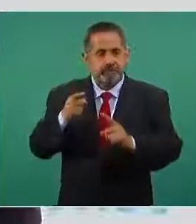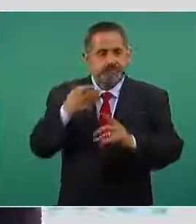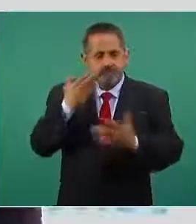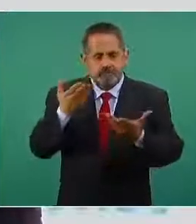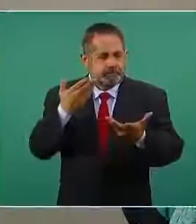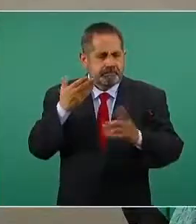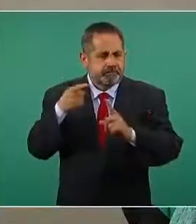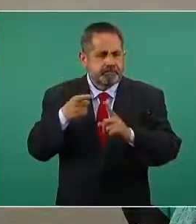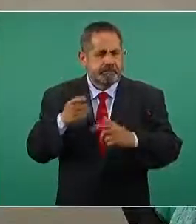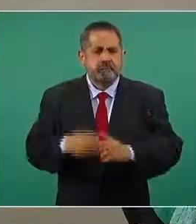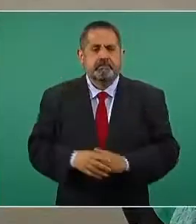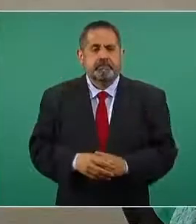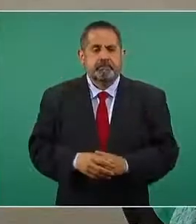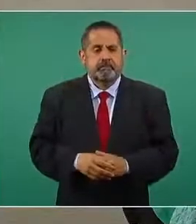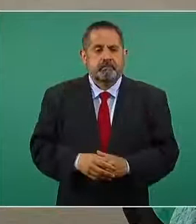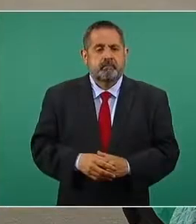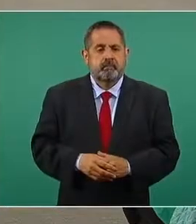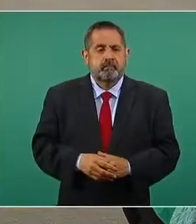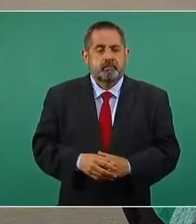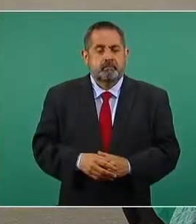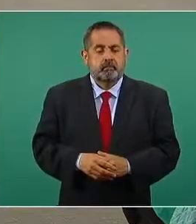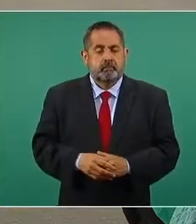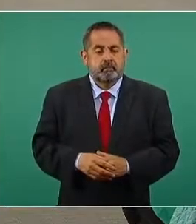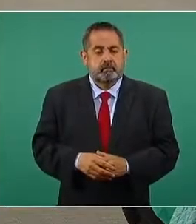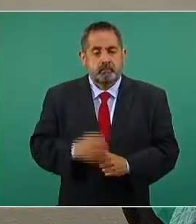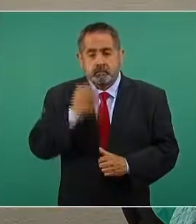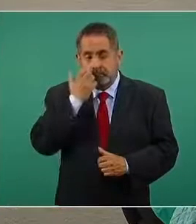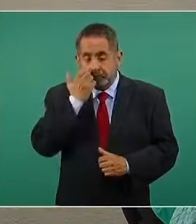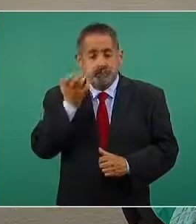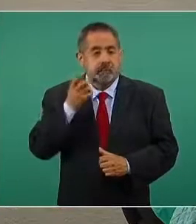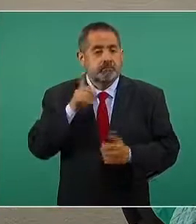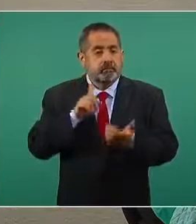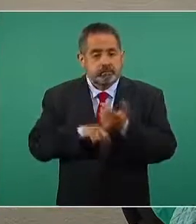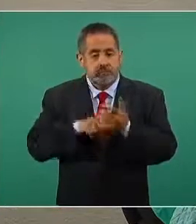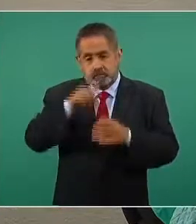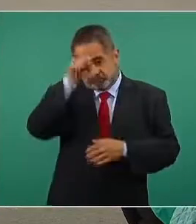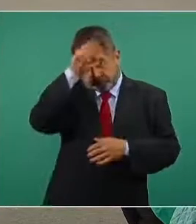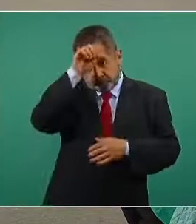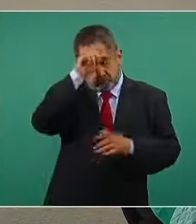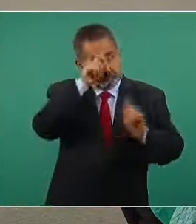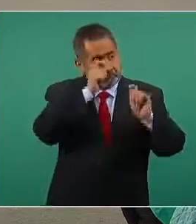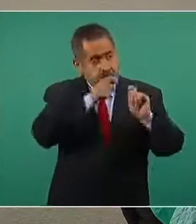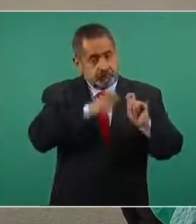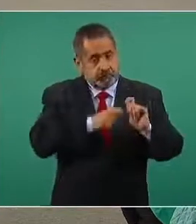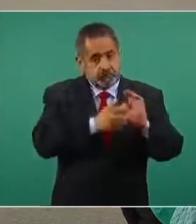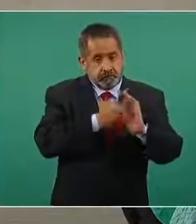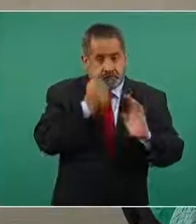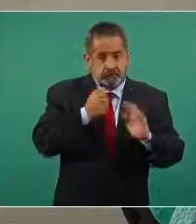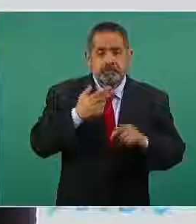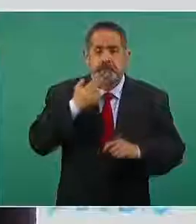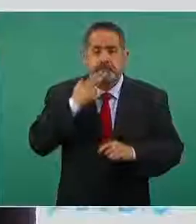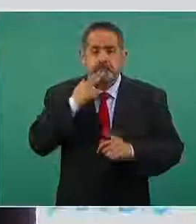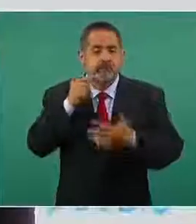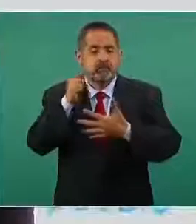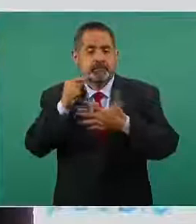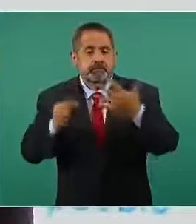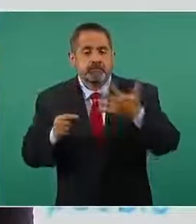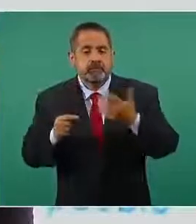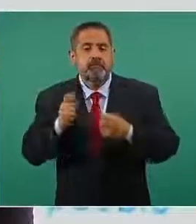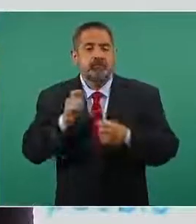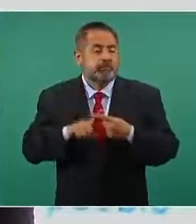favor. Buscamos que en la minería que funcione en nuestro país contemple lo siguiente: